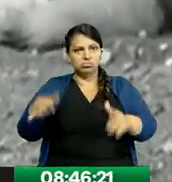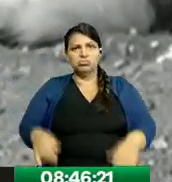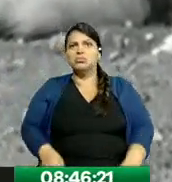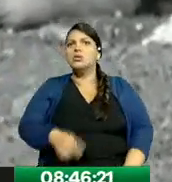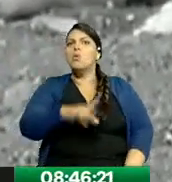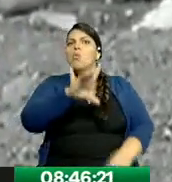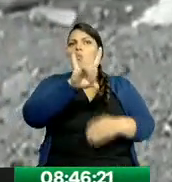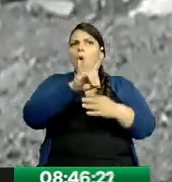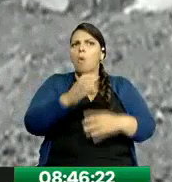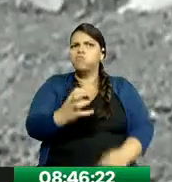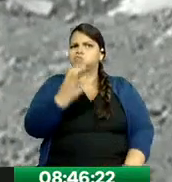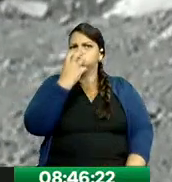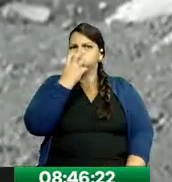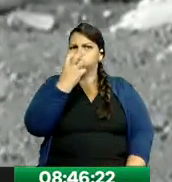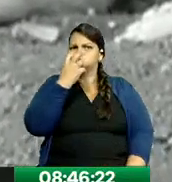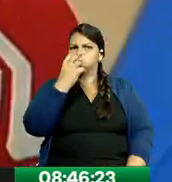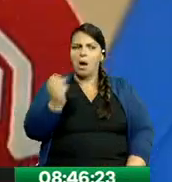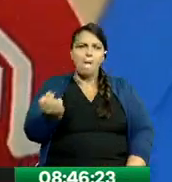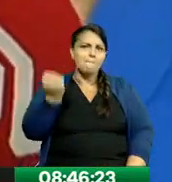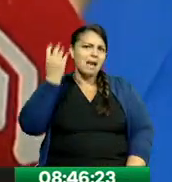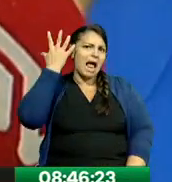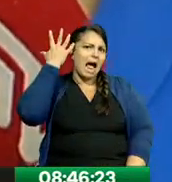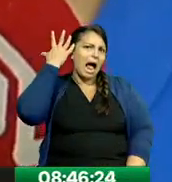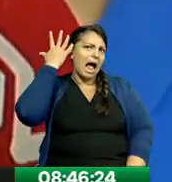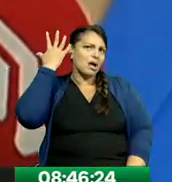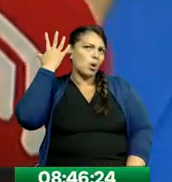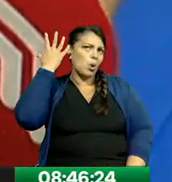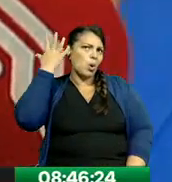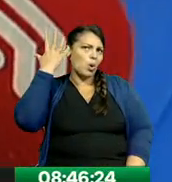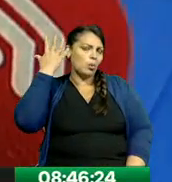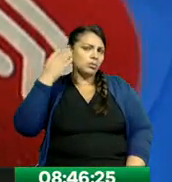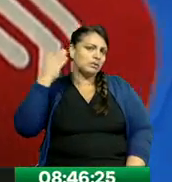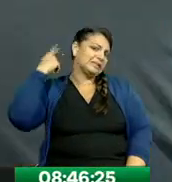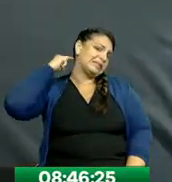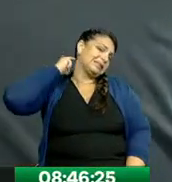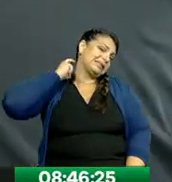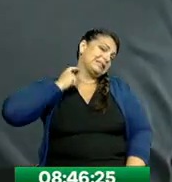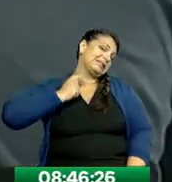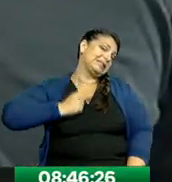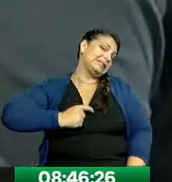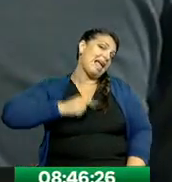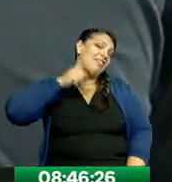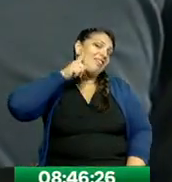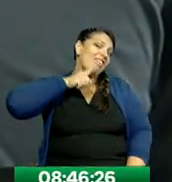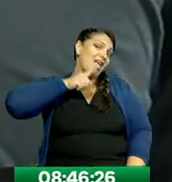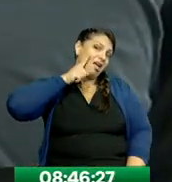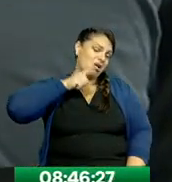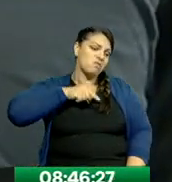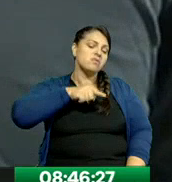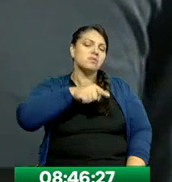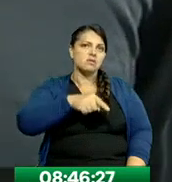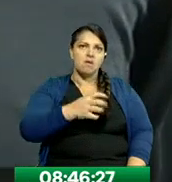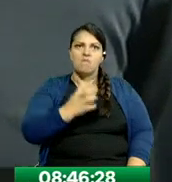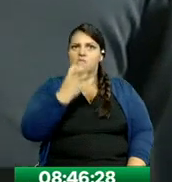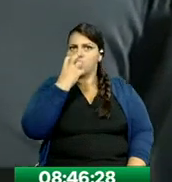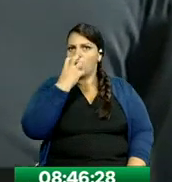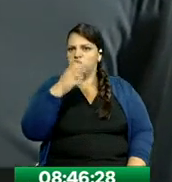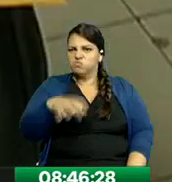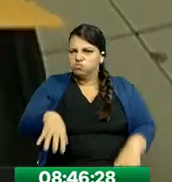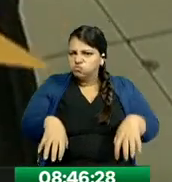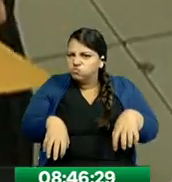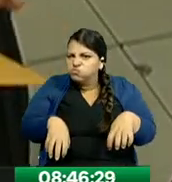bravo, color blanco, que con una franja negra, dice que es el perro. El pequeño ahora se encuentra en tratamiento médico, aunque